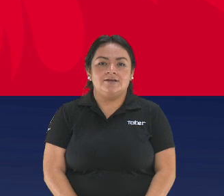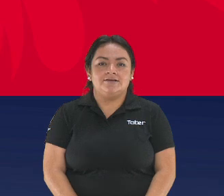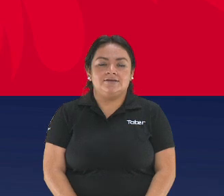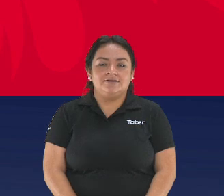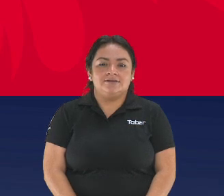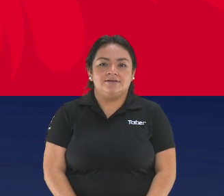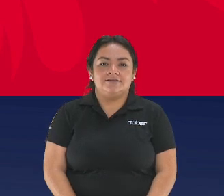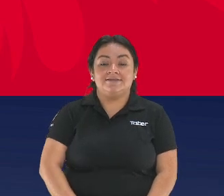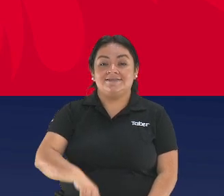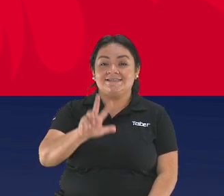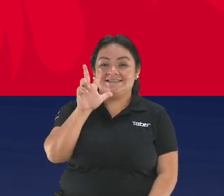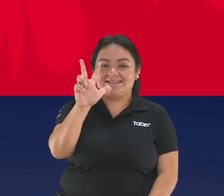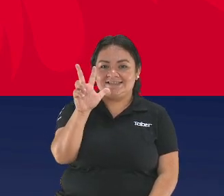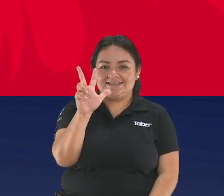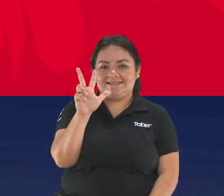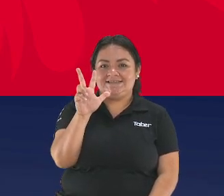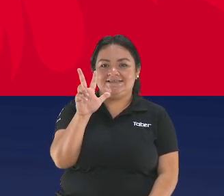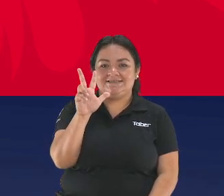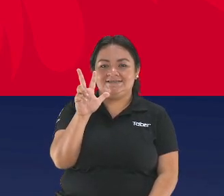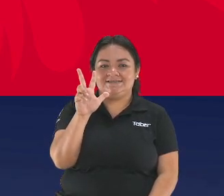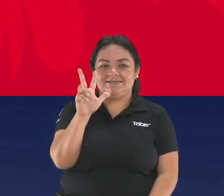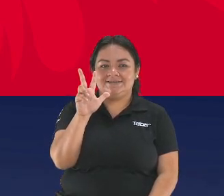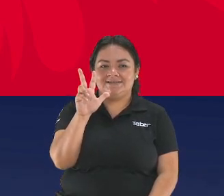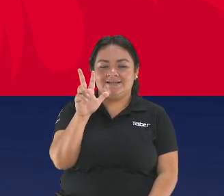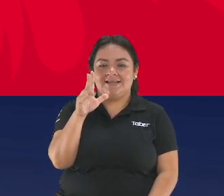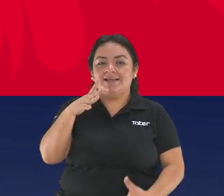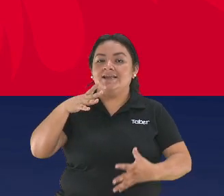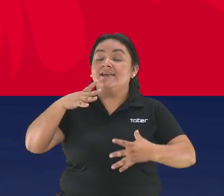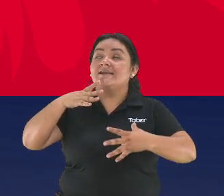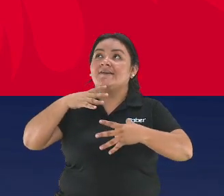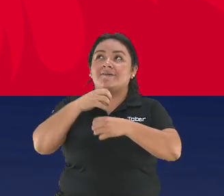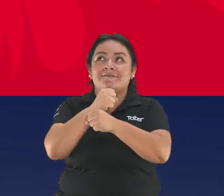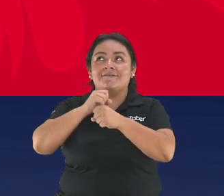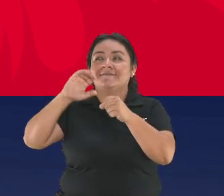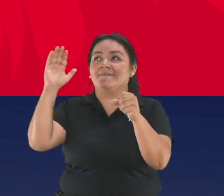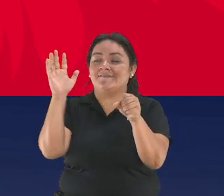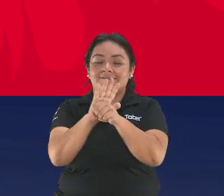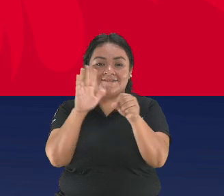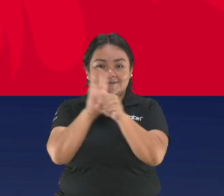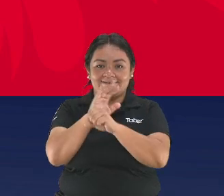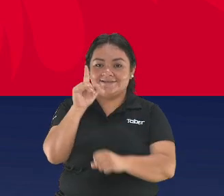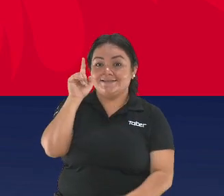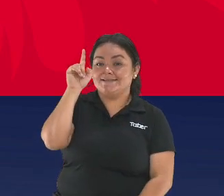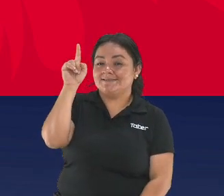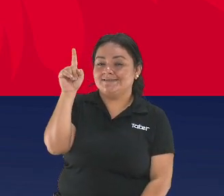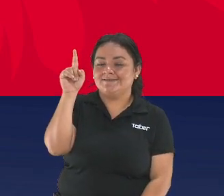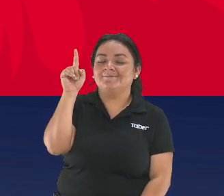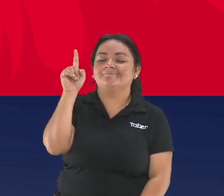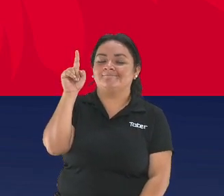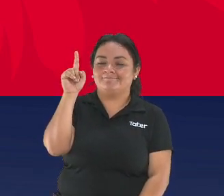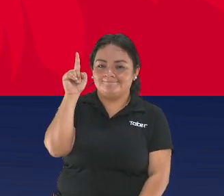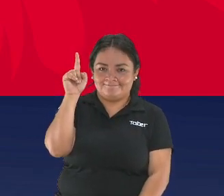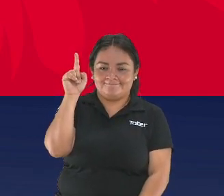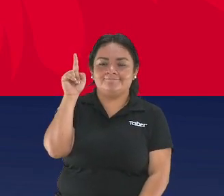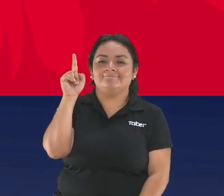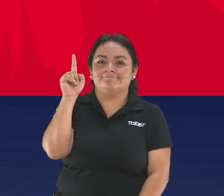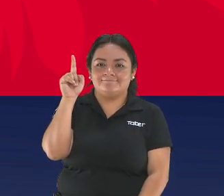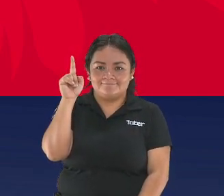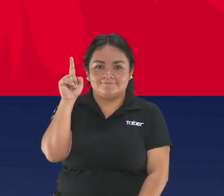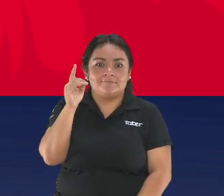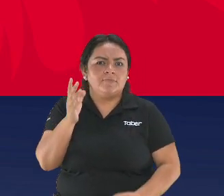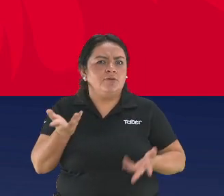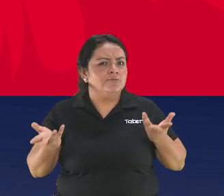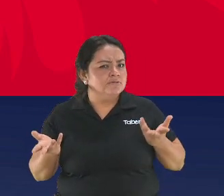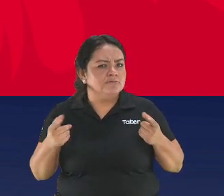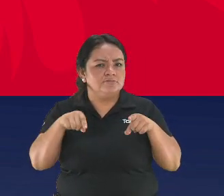3 dependencia total de dios porque el